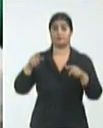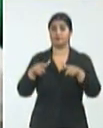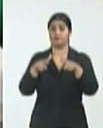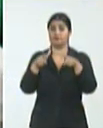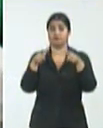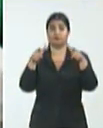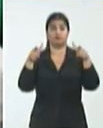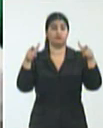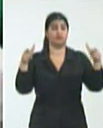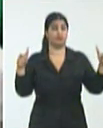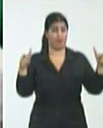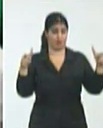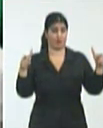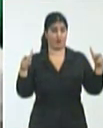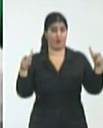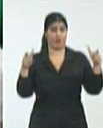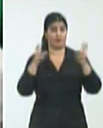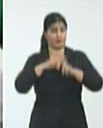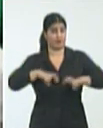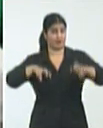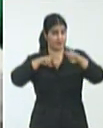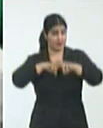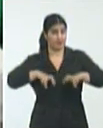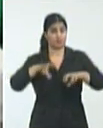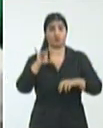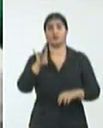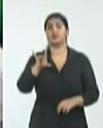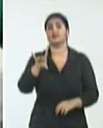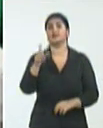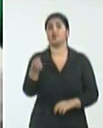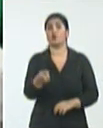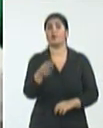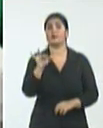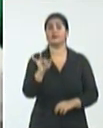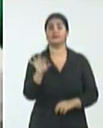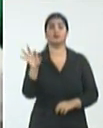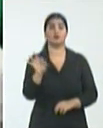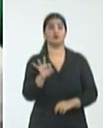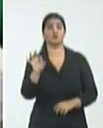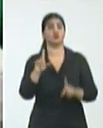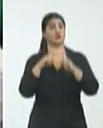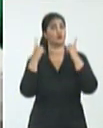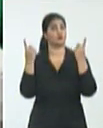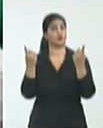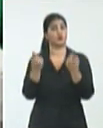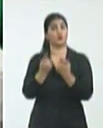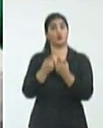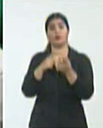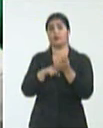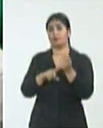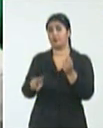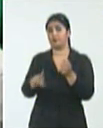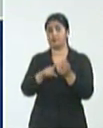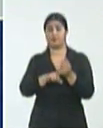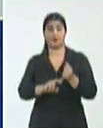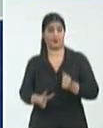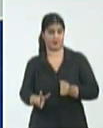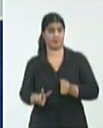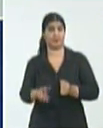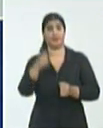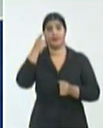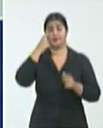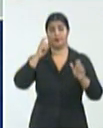analizadas, el 15,7%. Y todas las provincias de Cuba, como podemos ver en el